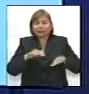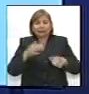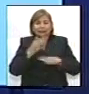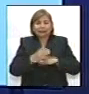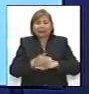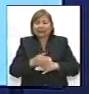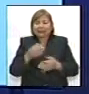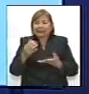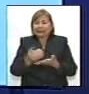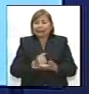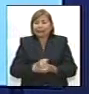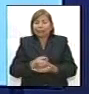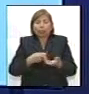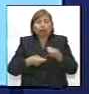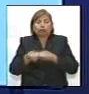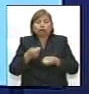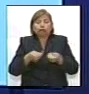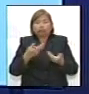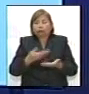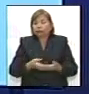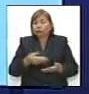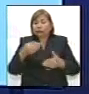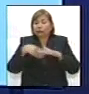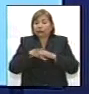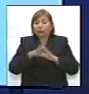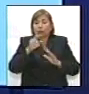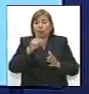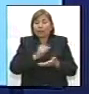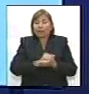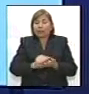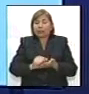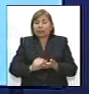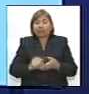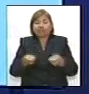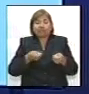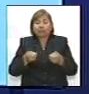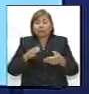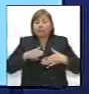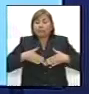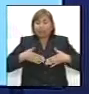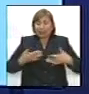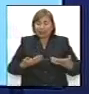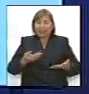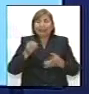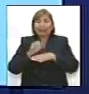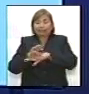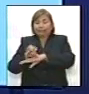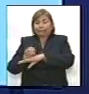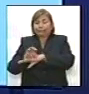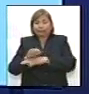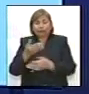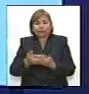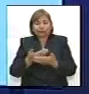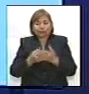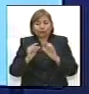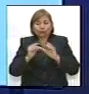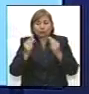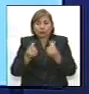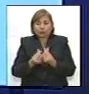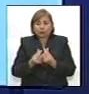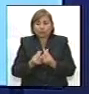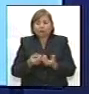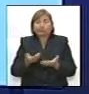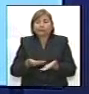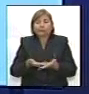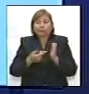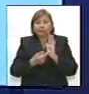a dinamizar el comercio exterior, y dentro de un mes el Poder Ejecutivo podrá contar con las recomendaciones del citado grupo que preside